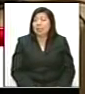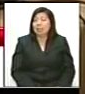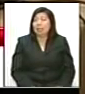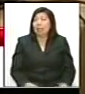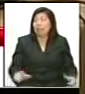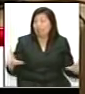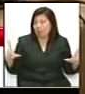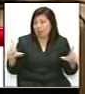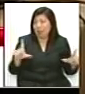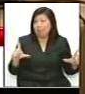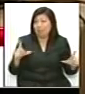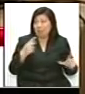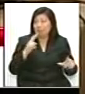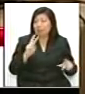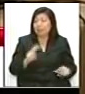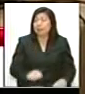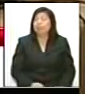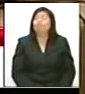medios de comunicación.